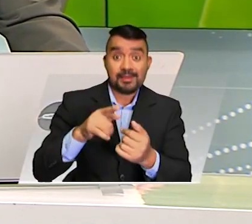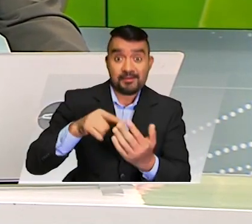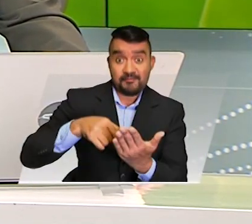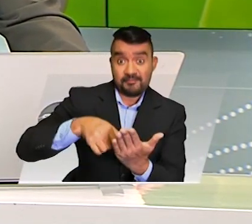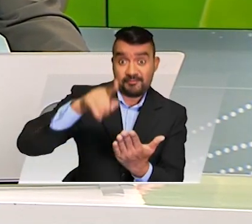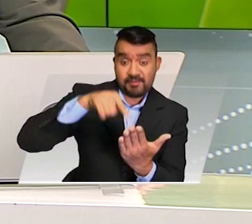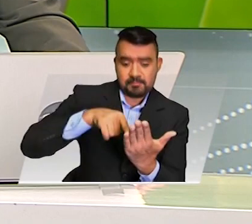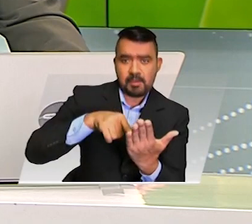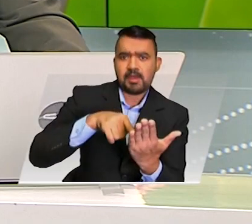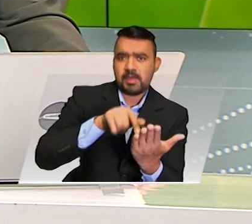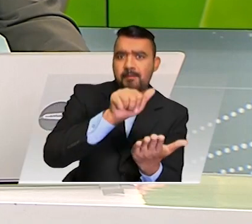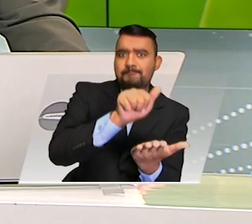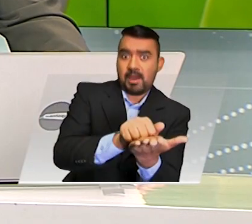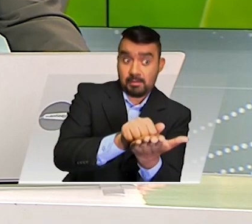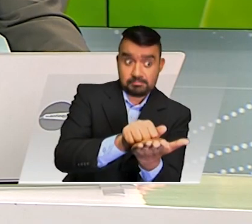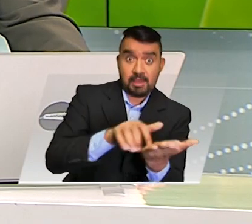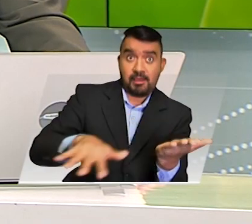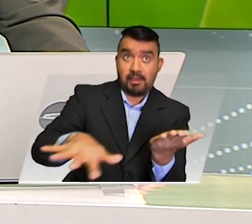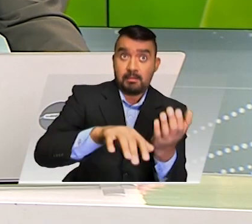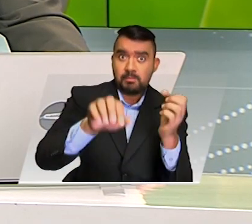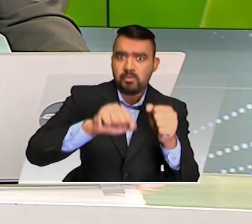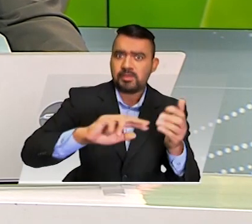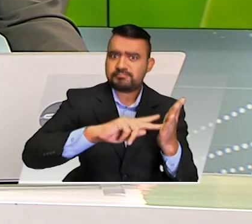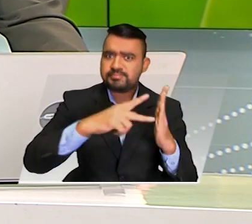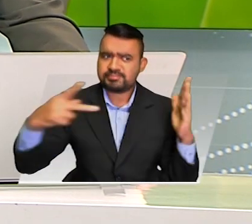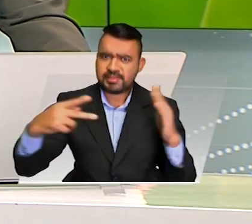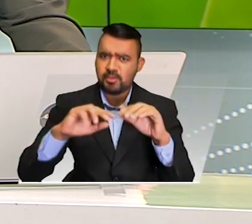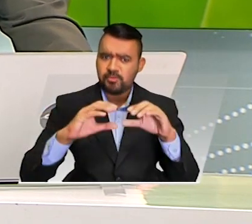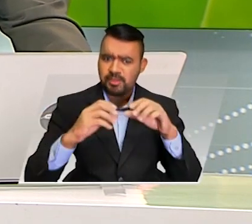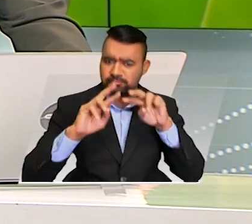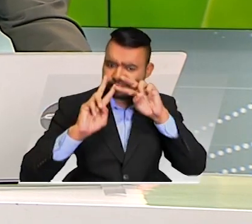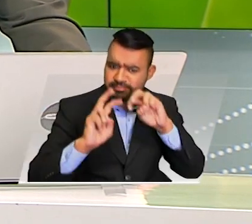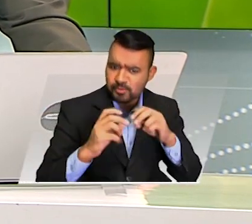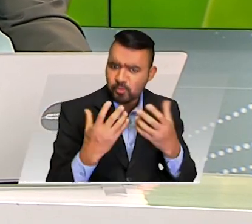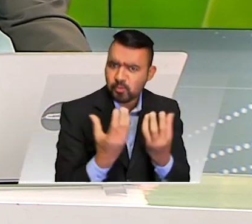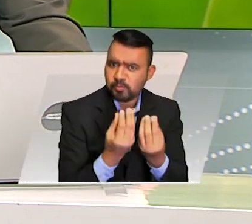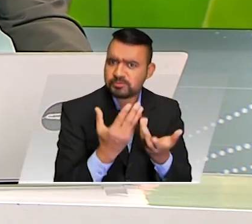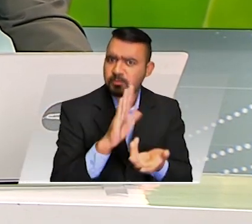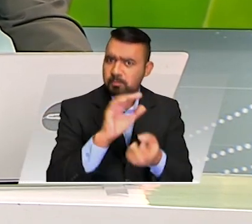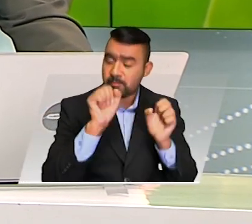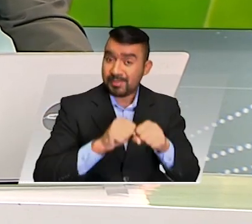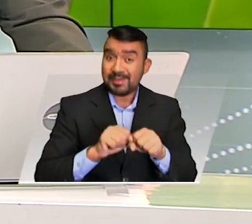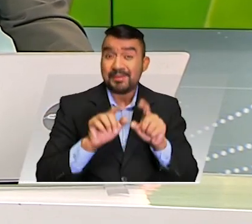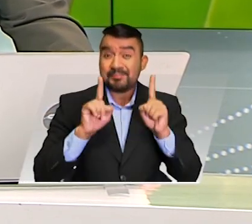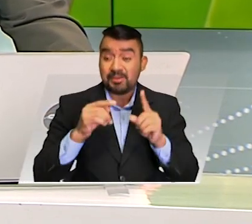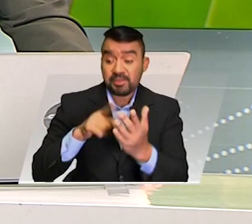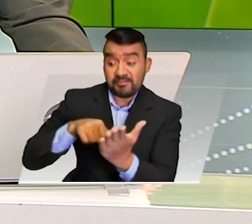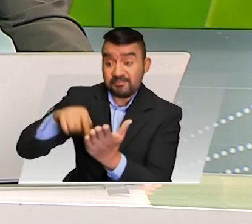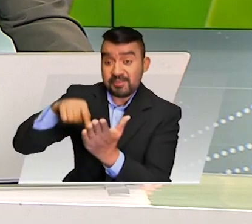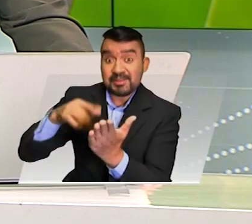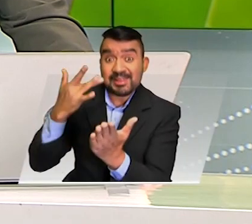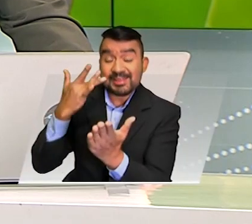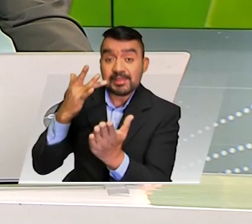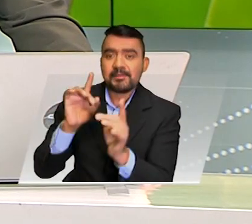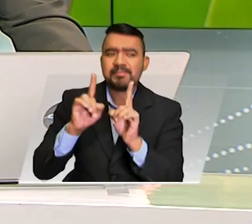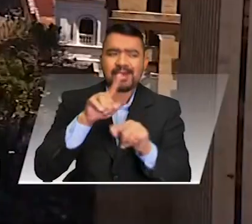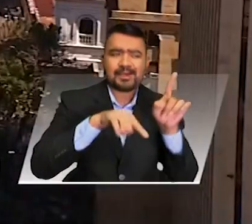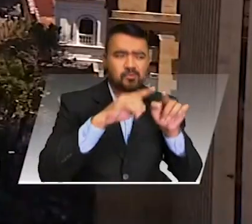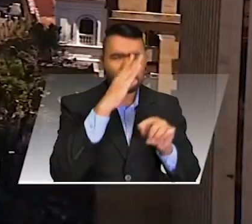sobre las competencias del área metropolitana como autoridad ambiental estas ya fueron despejadas por la entidad